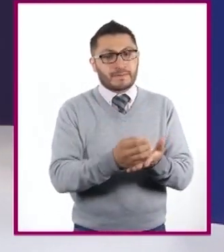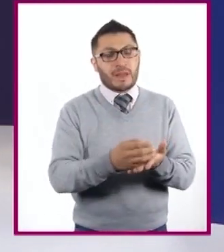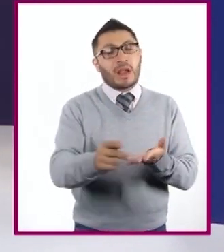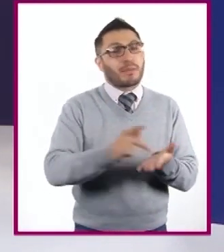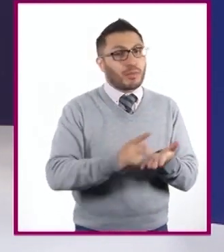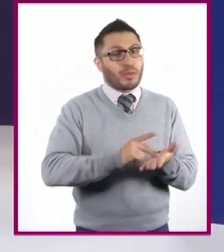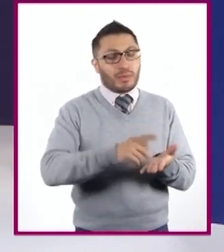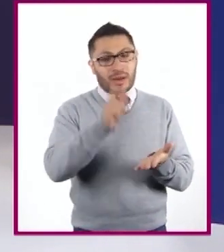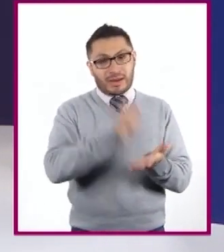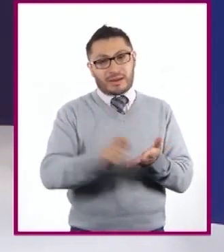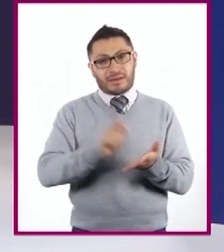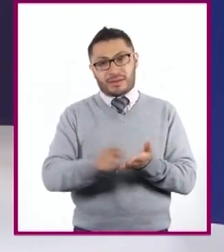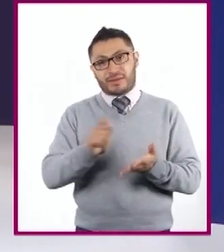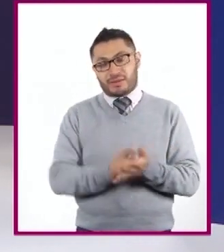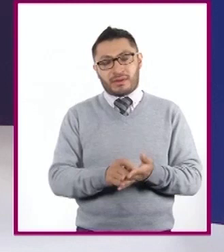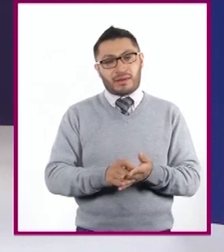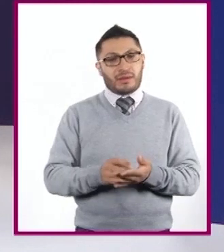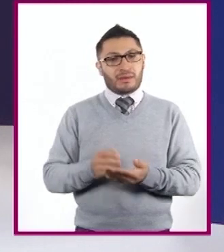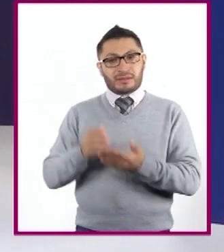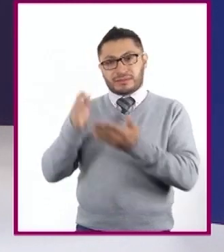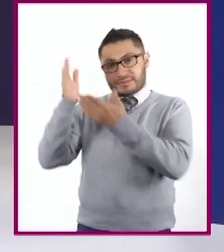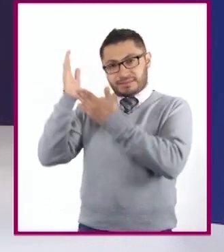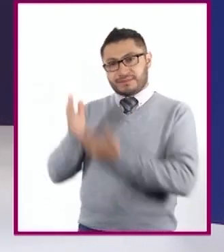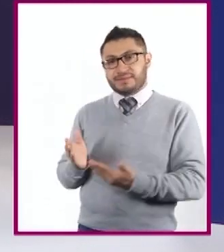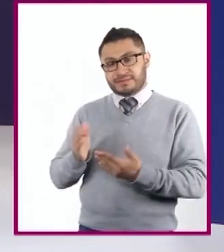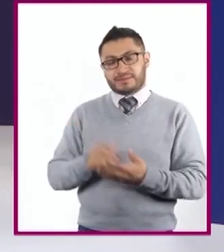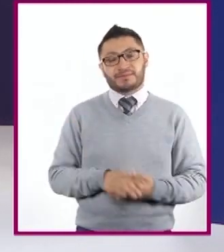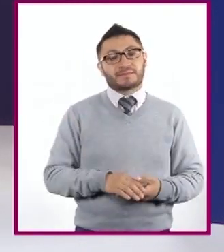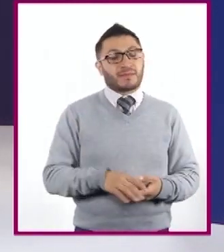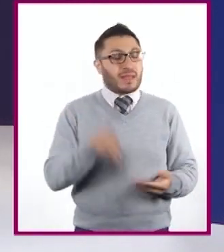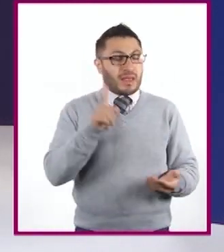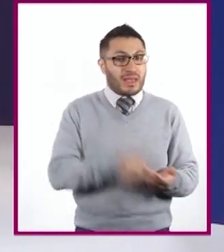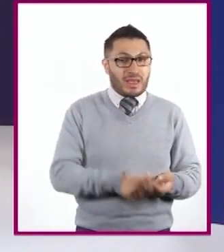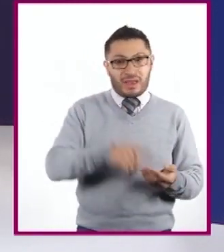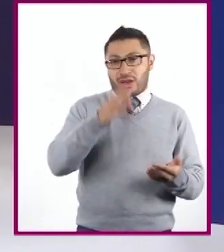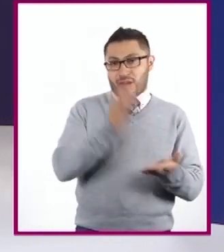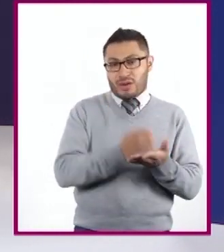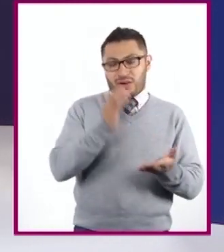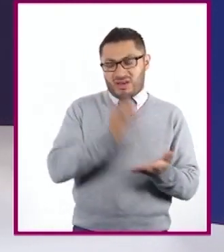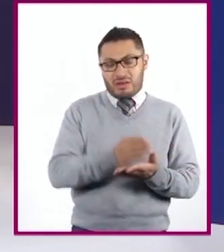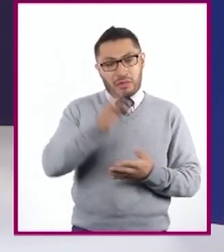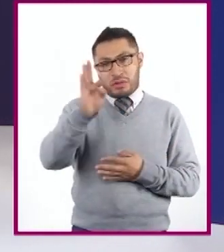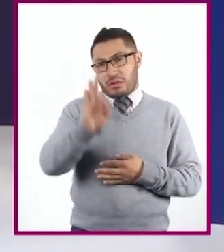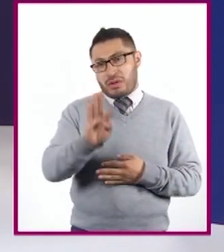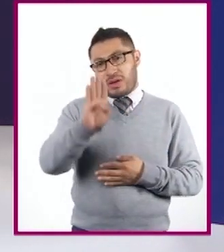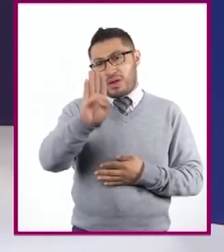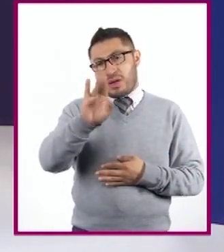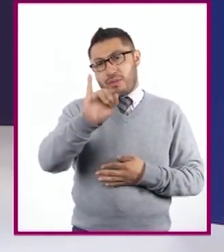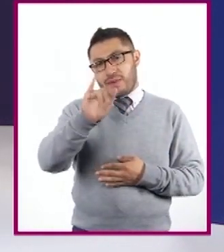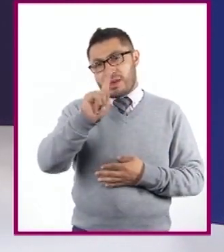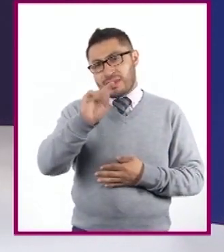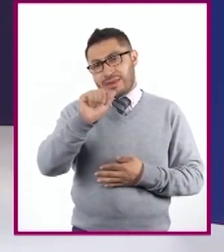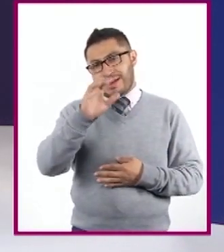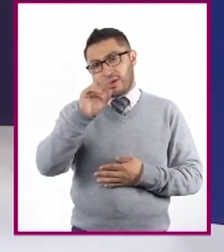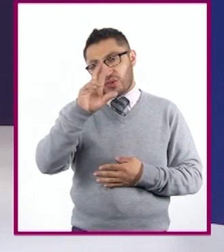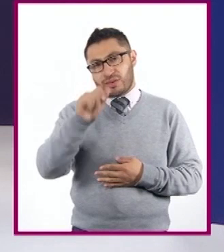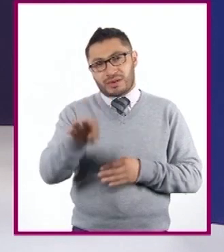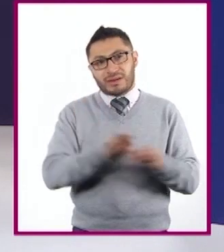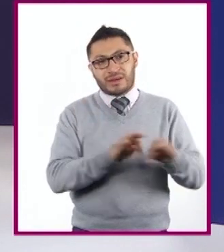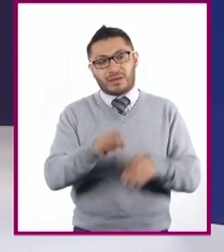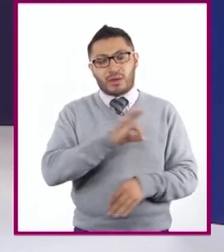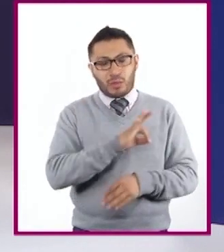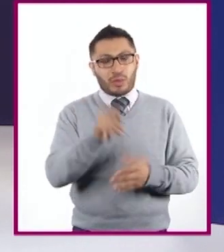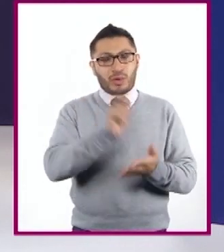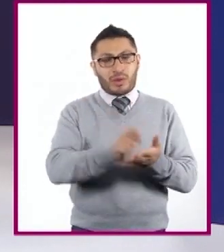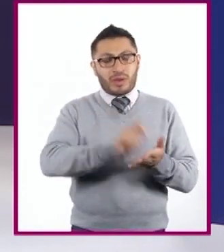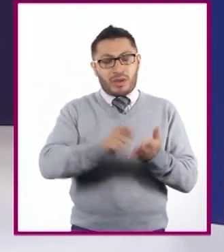que anoten este pequeño esquema. En su bitácora de trabajo pueden anotar las preguntas o pregunta guía que vimos